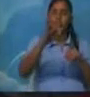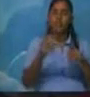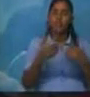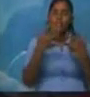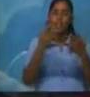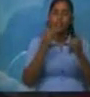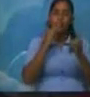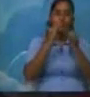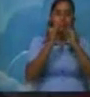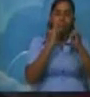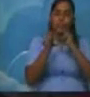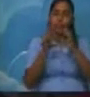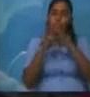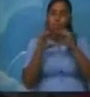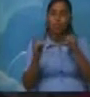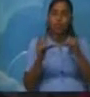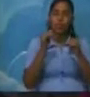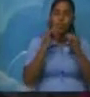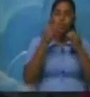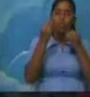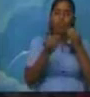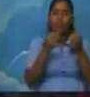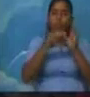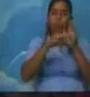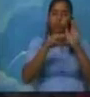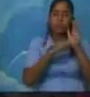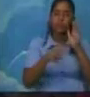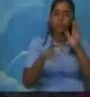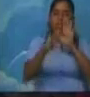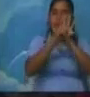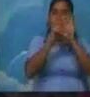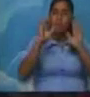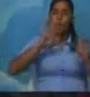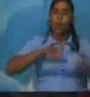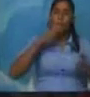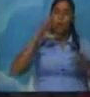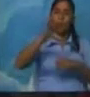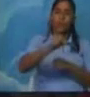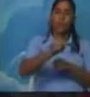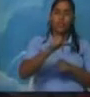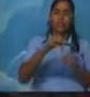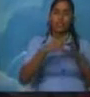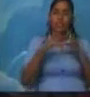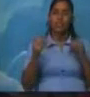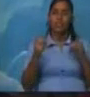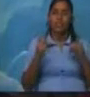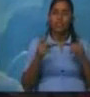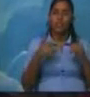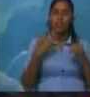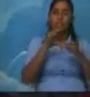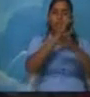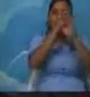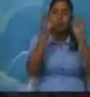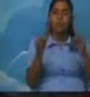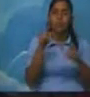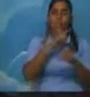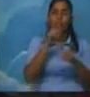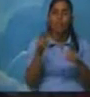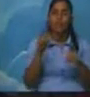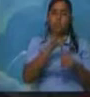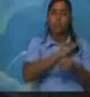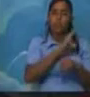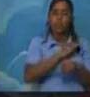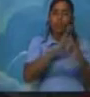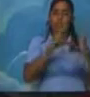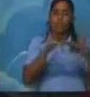instrucciones a su pueblo de cómo ellos podían poseer o o cuál era la manera de ellos poseer la